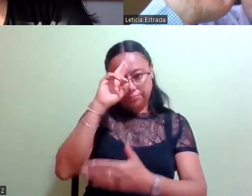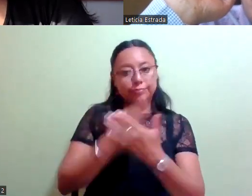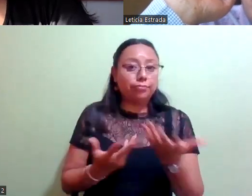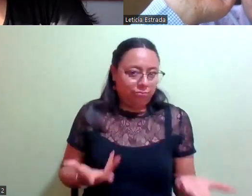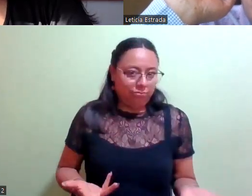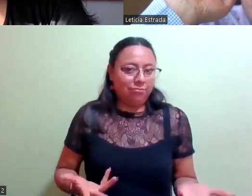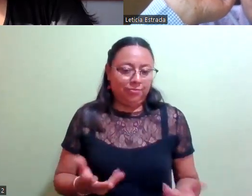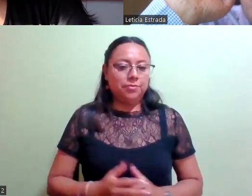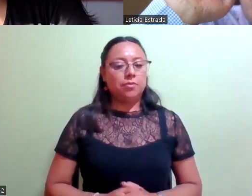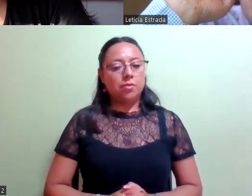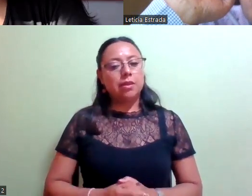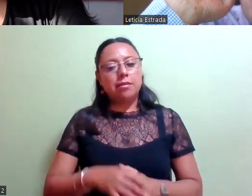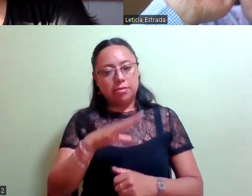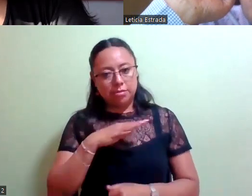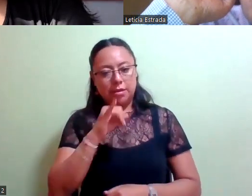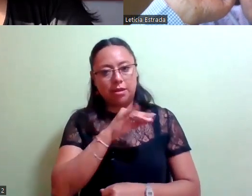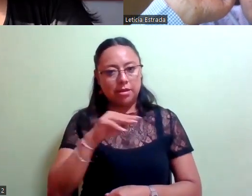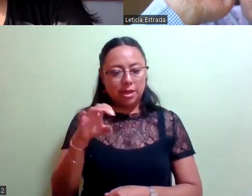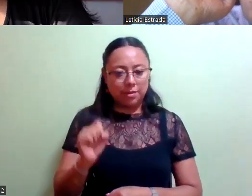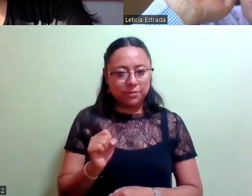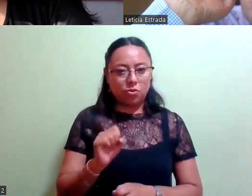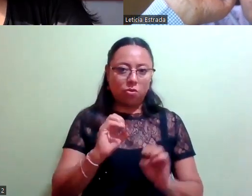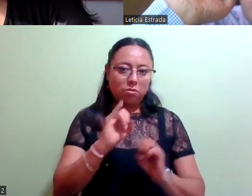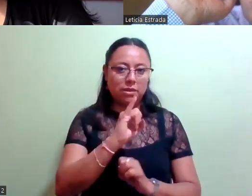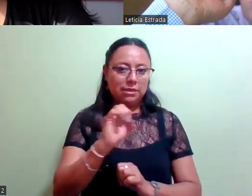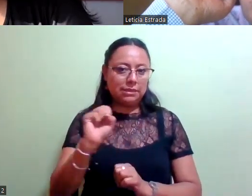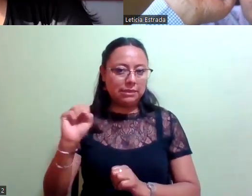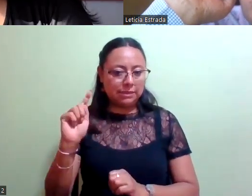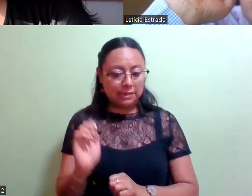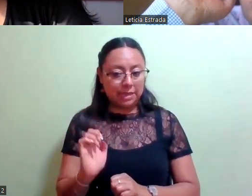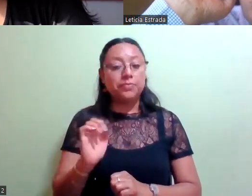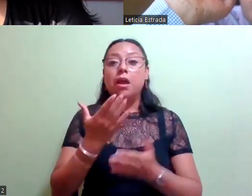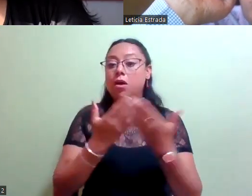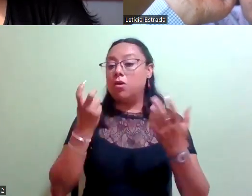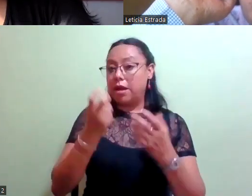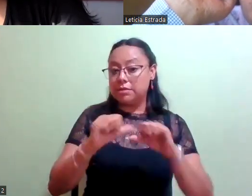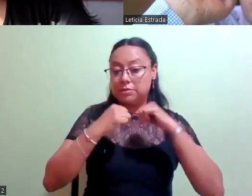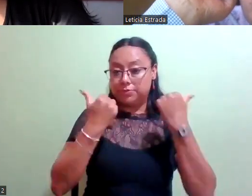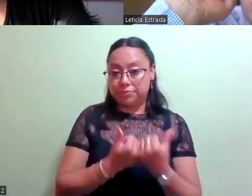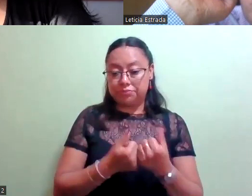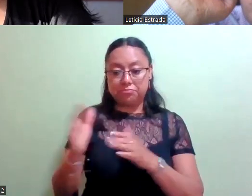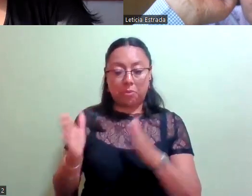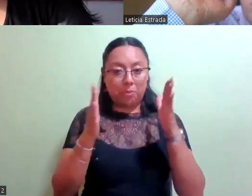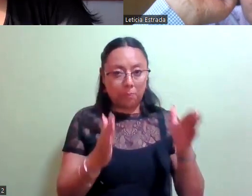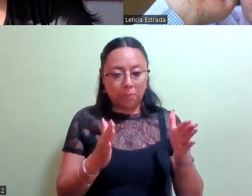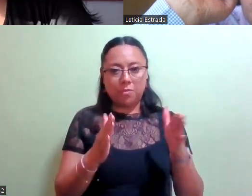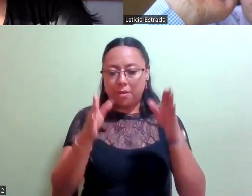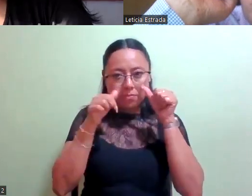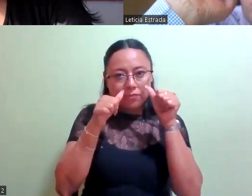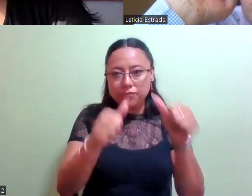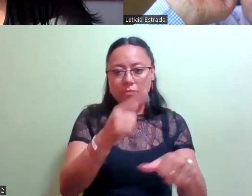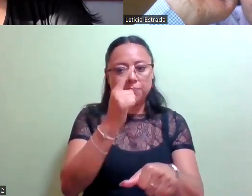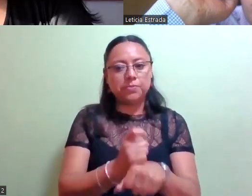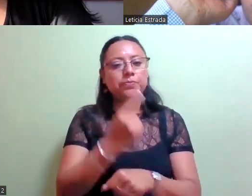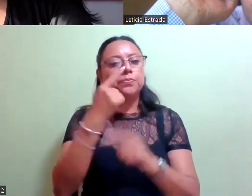y tengan seguridad social. Esta organización ha logrado poner en el foco de atención a un grupo que